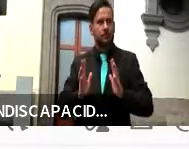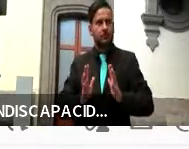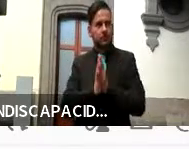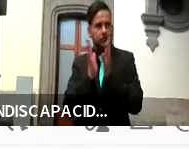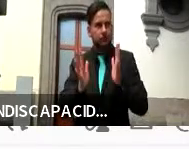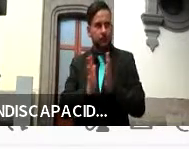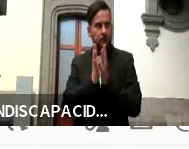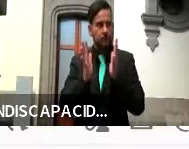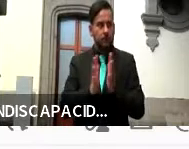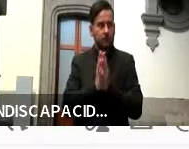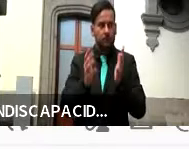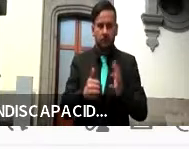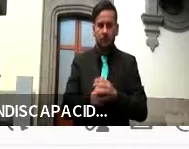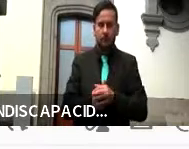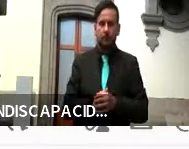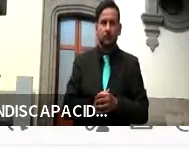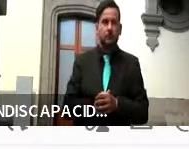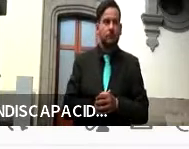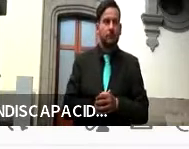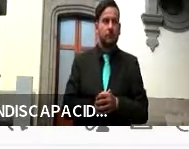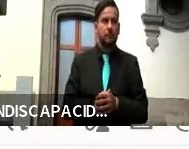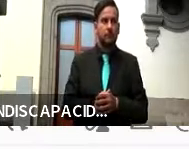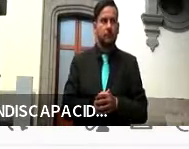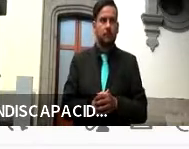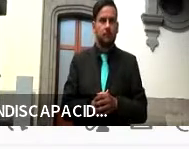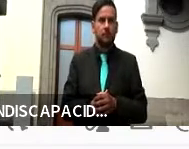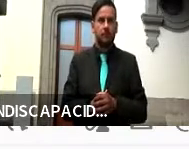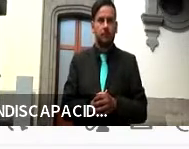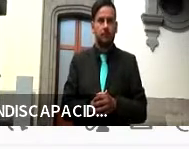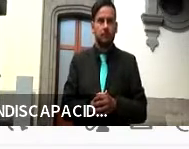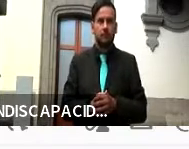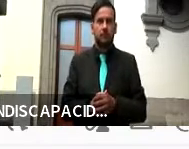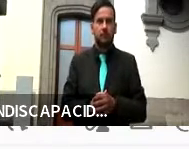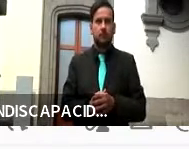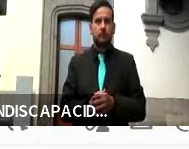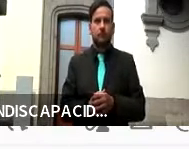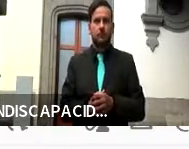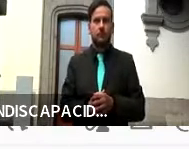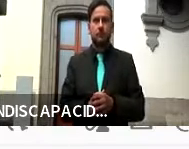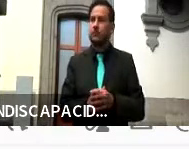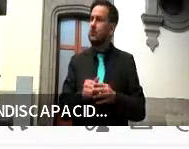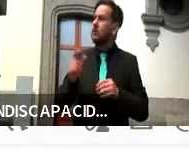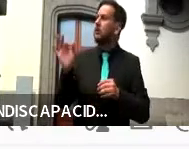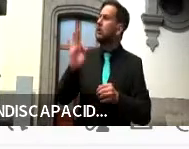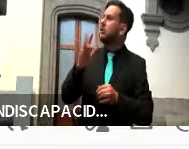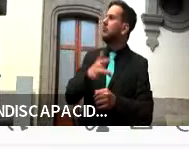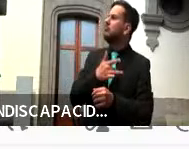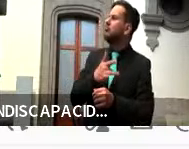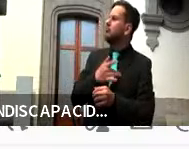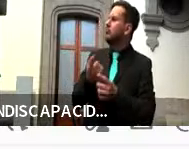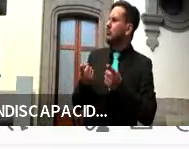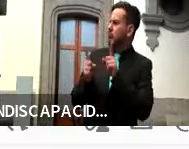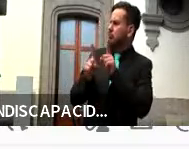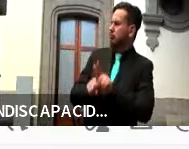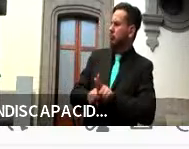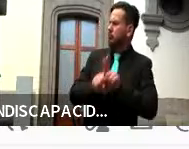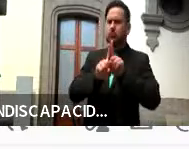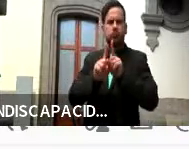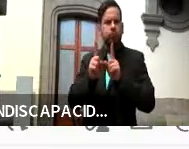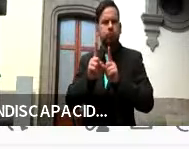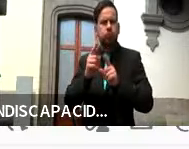en cooperación técnica y también como acompañando todo el proceso